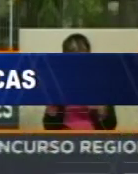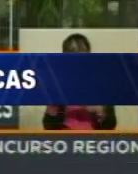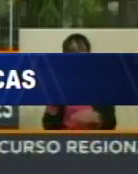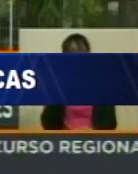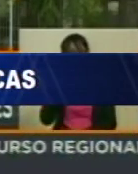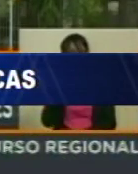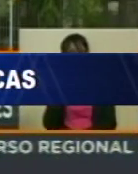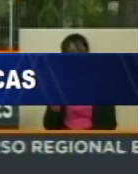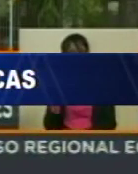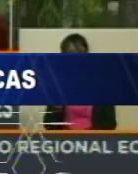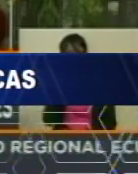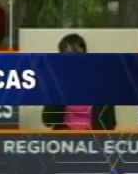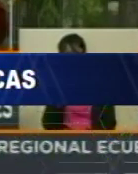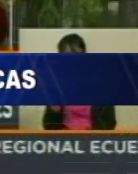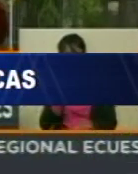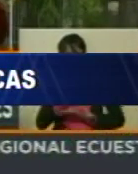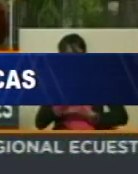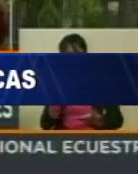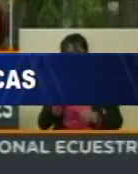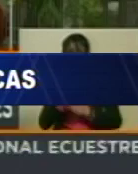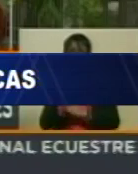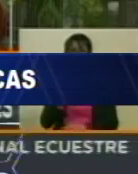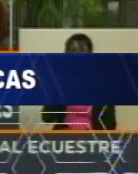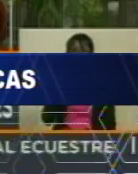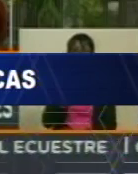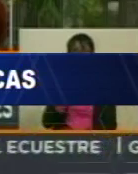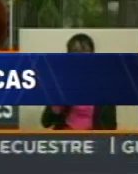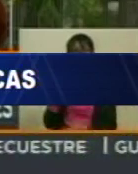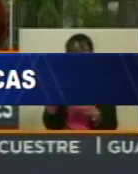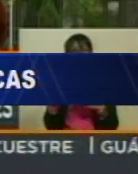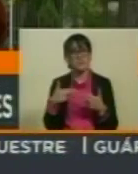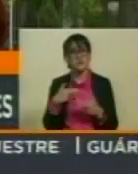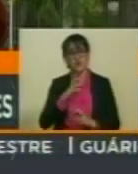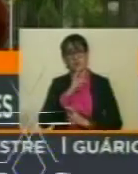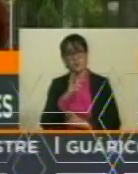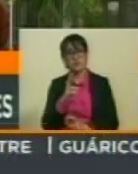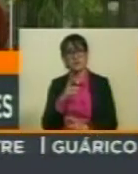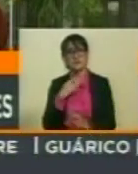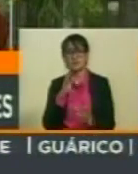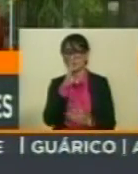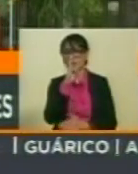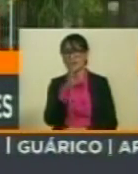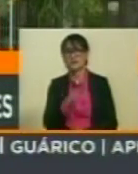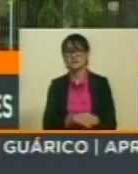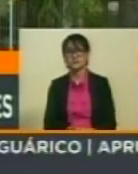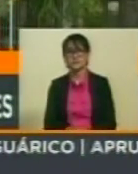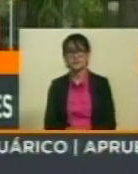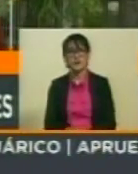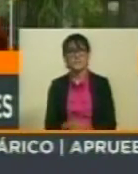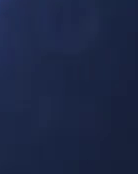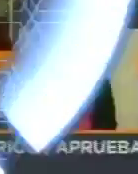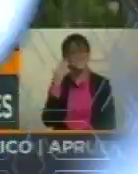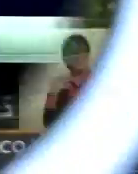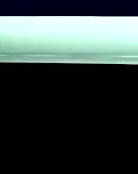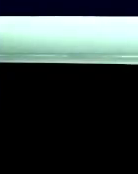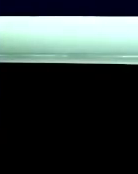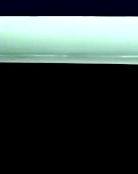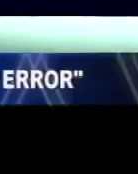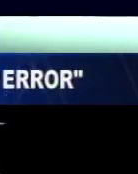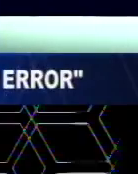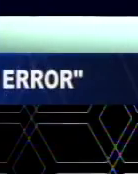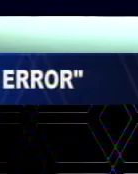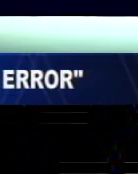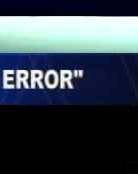Espera su llamada. Presidente de la República, Nicolás Maduro, quiere reunirse con su par panameño Juan Carlos Varela.